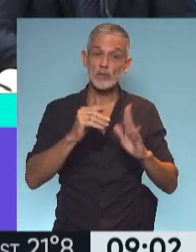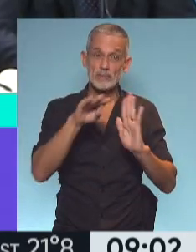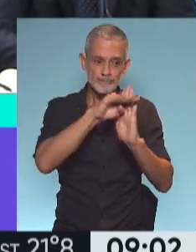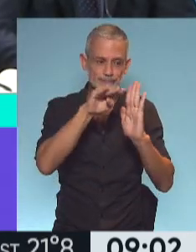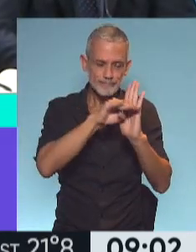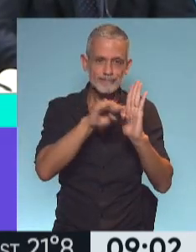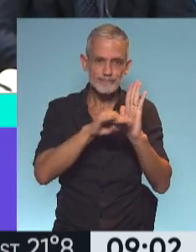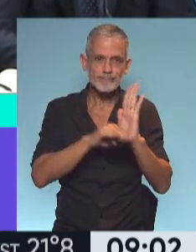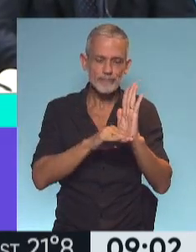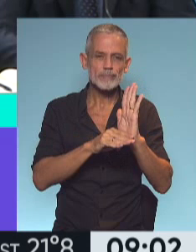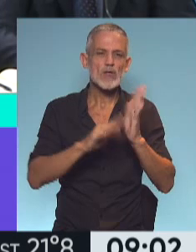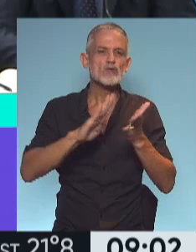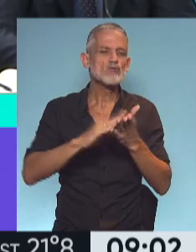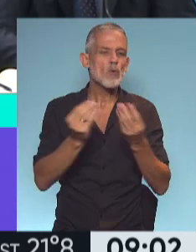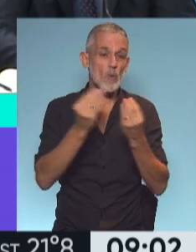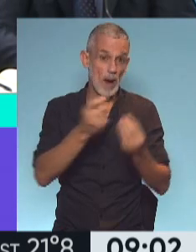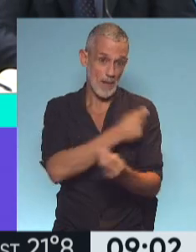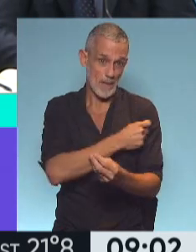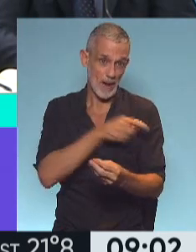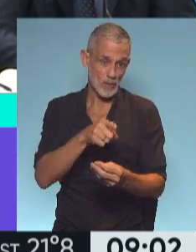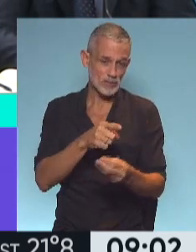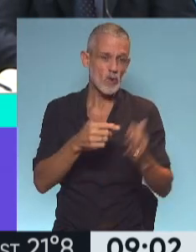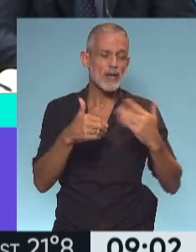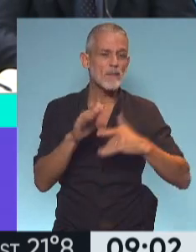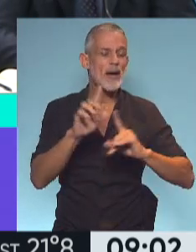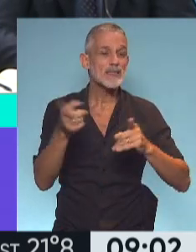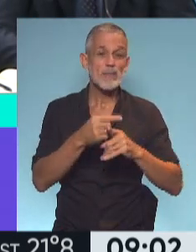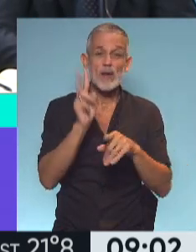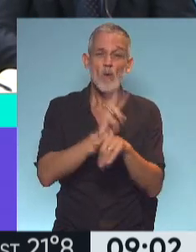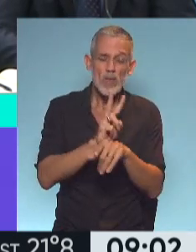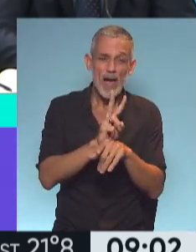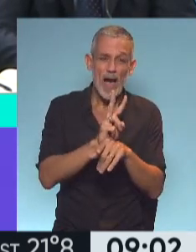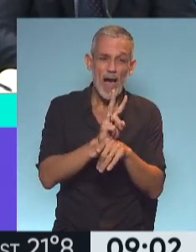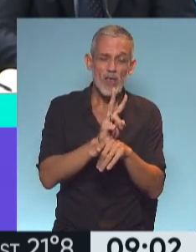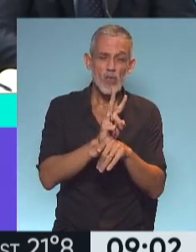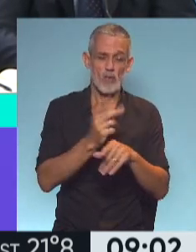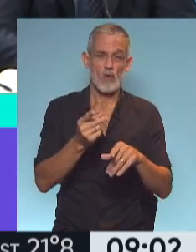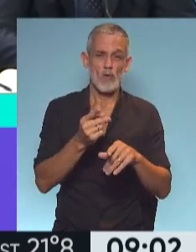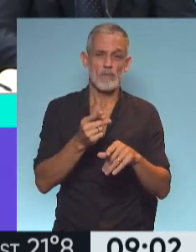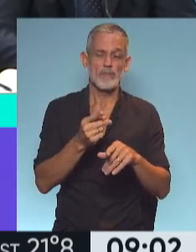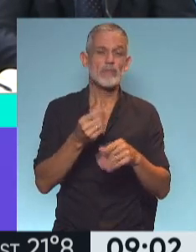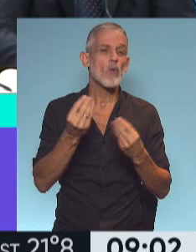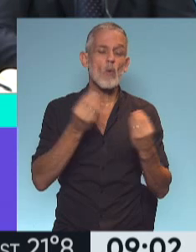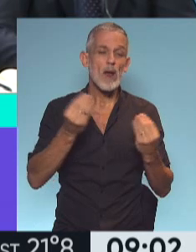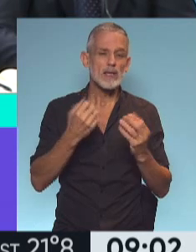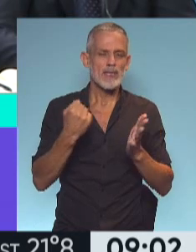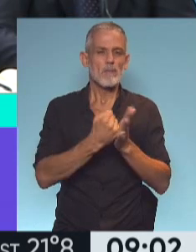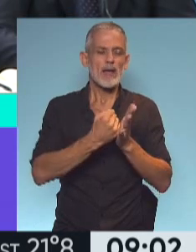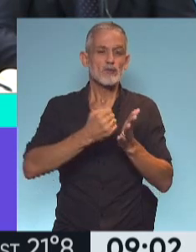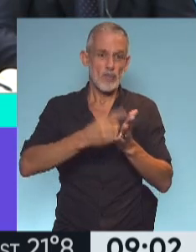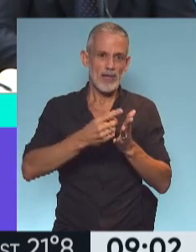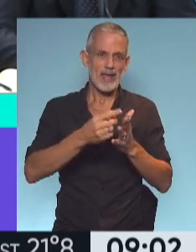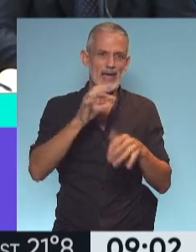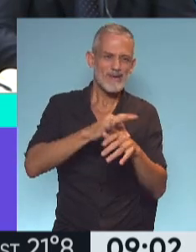medidas relacionadas con la vacunación y particularmente el cuidado y sobre todo esto, cuál es el impacto sobre la enfermedad